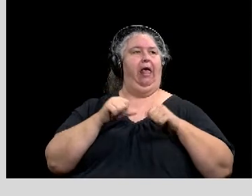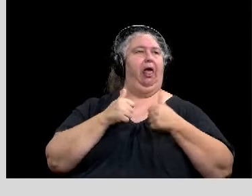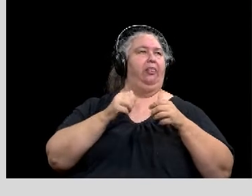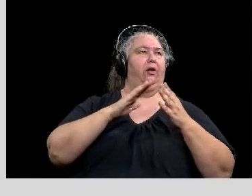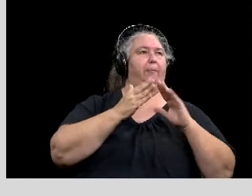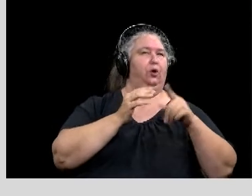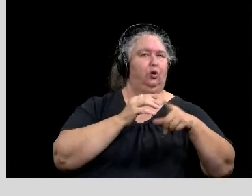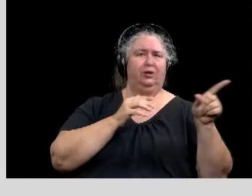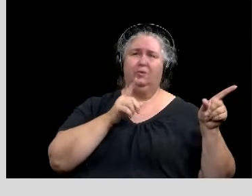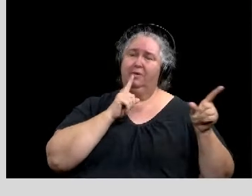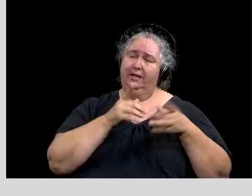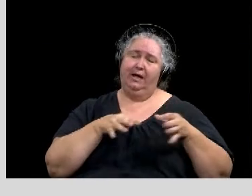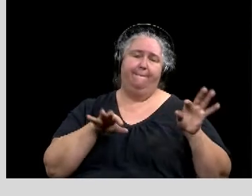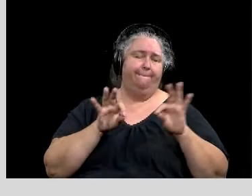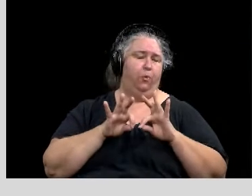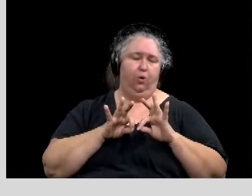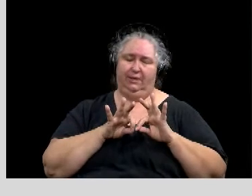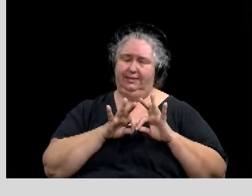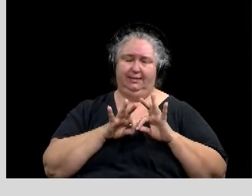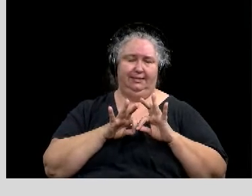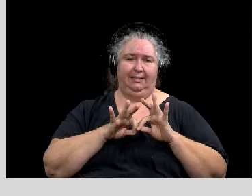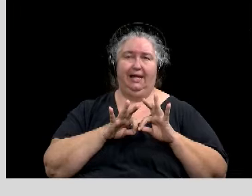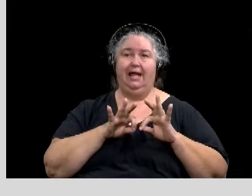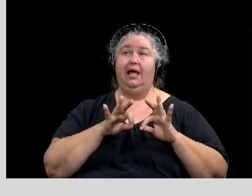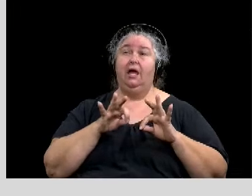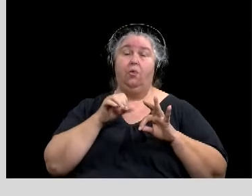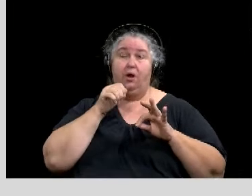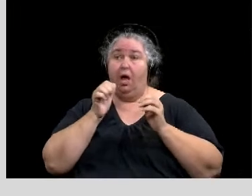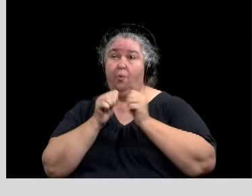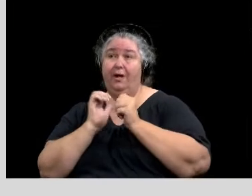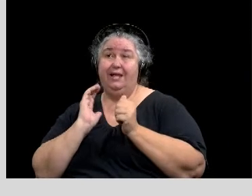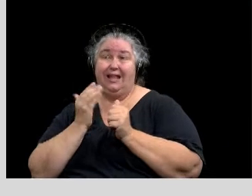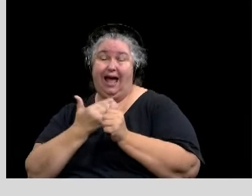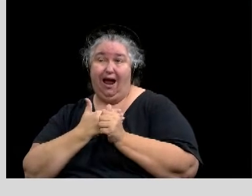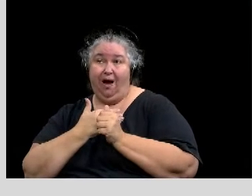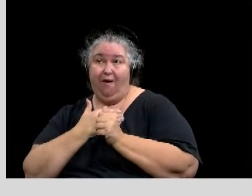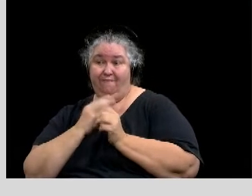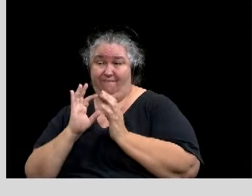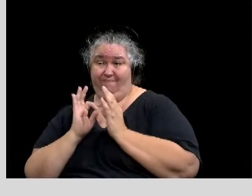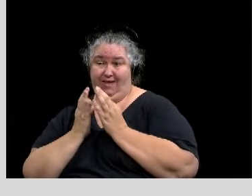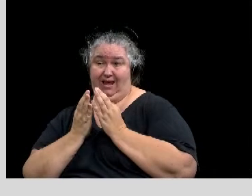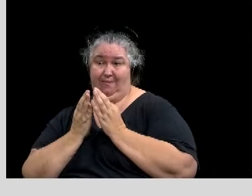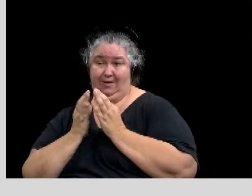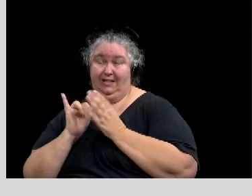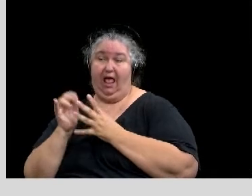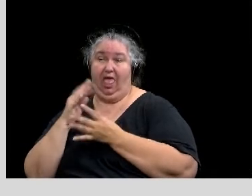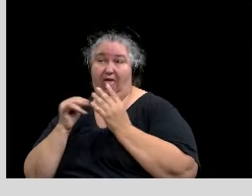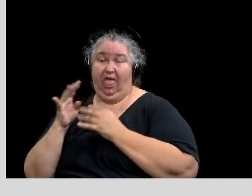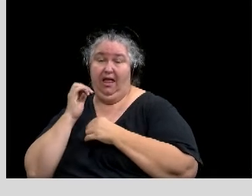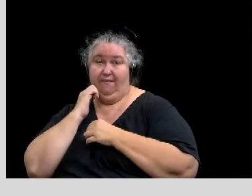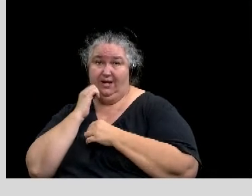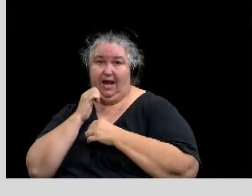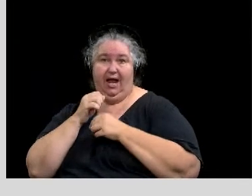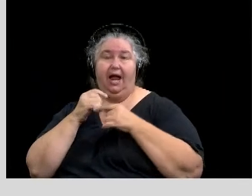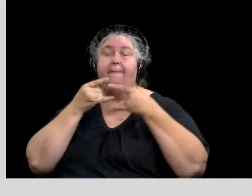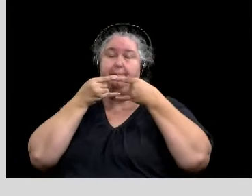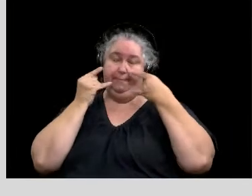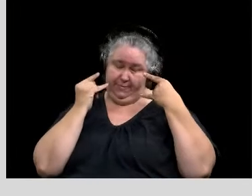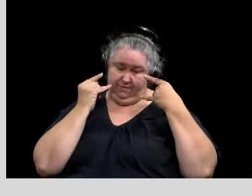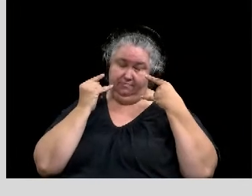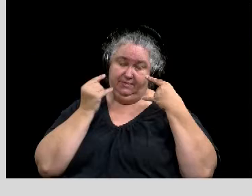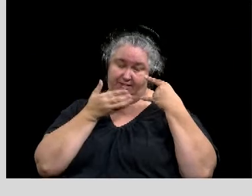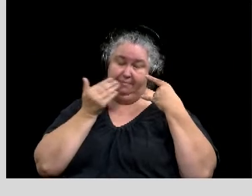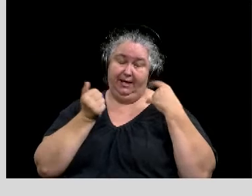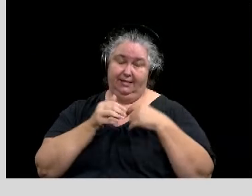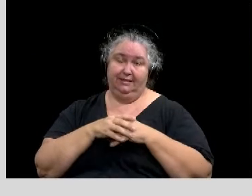salud de la comunidad así es que cuando estés inminente que dejen sus máscaras con él